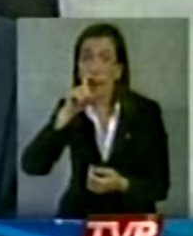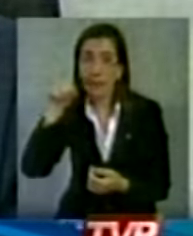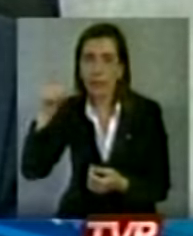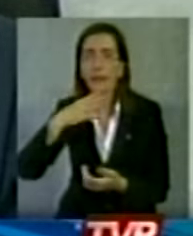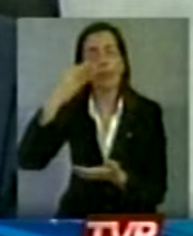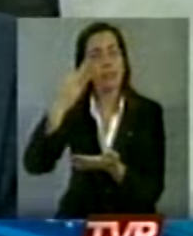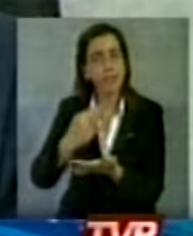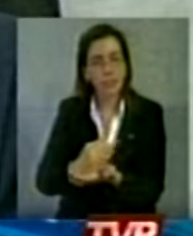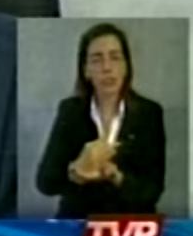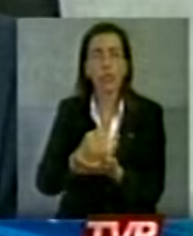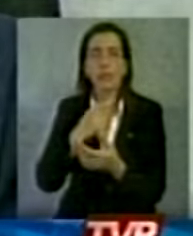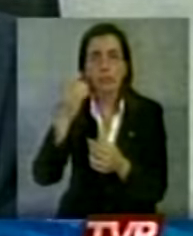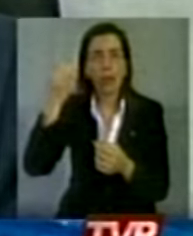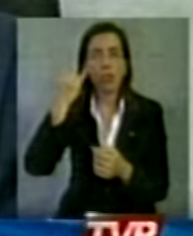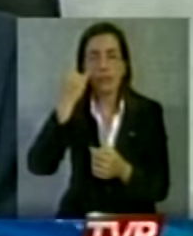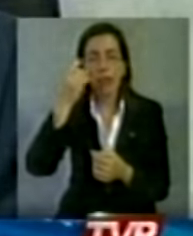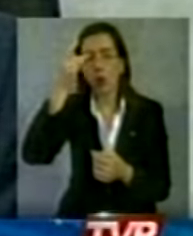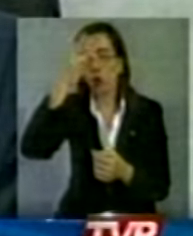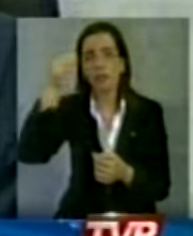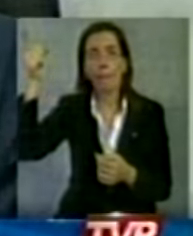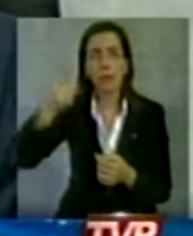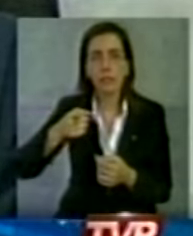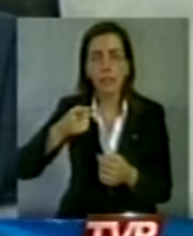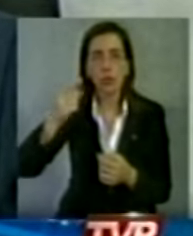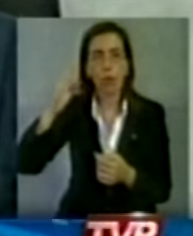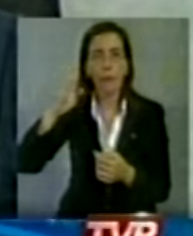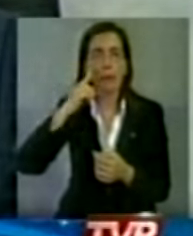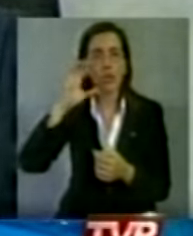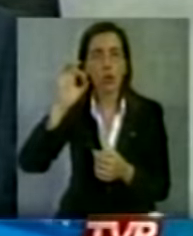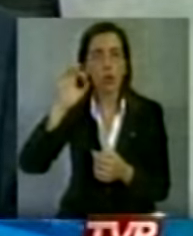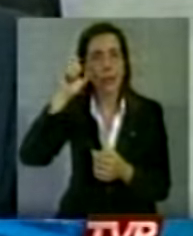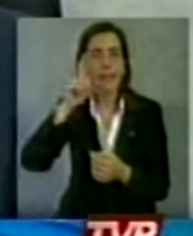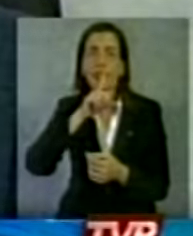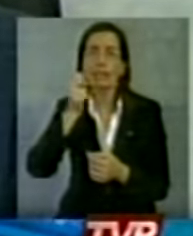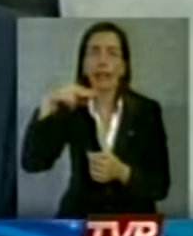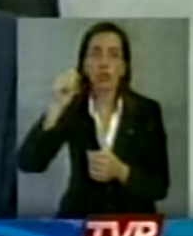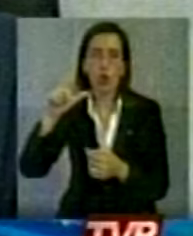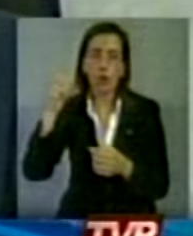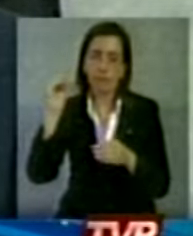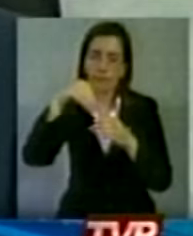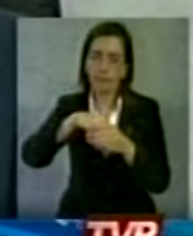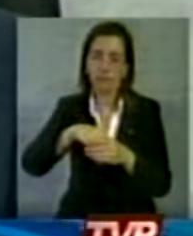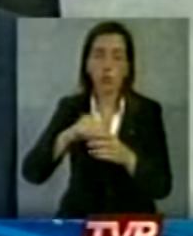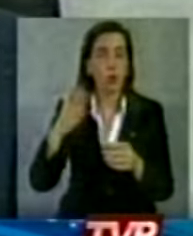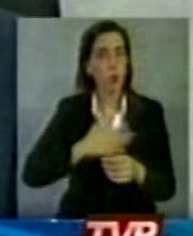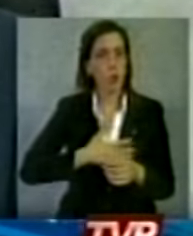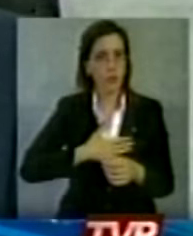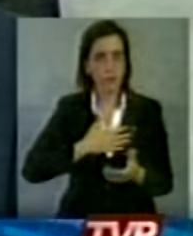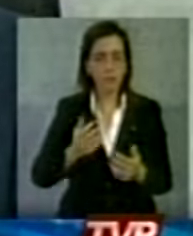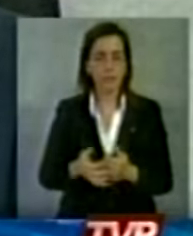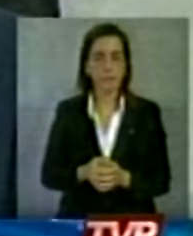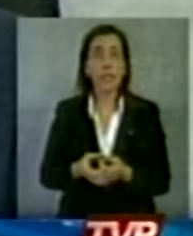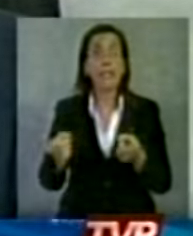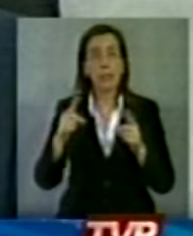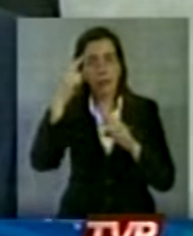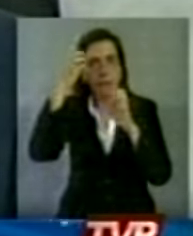Macri, elevó a 12 el corte de bioetanol en los combustibles. Además, estamos generando